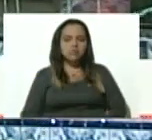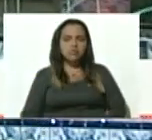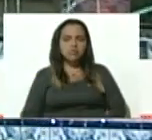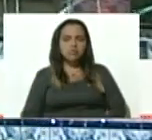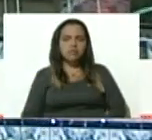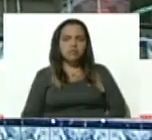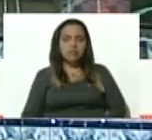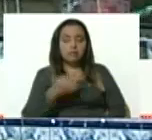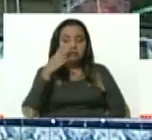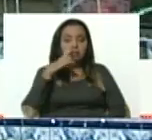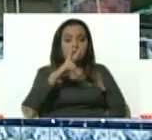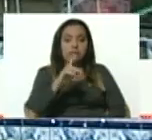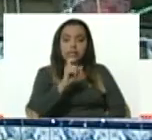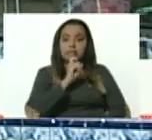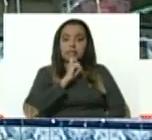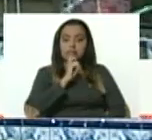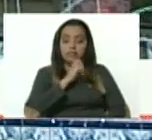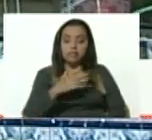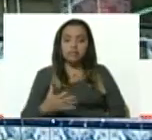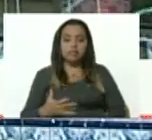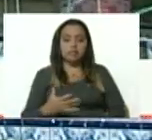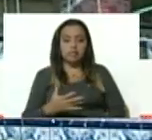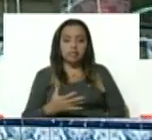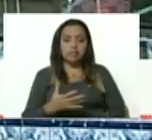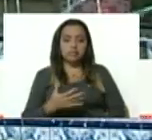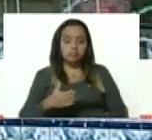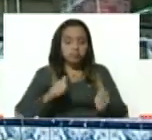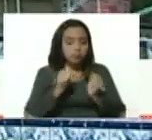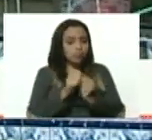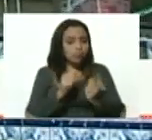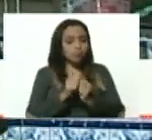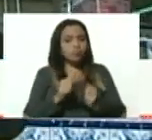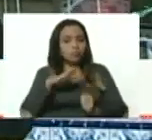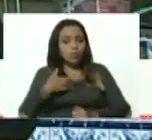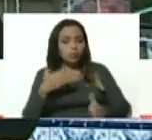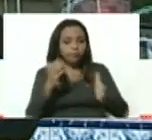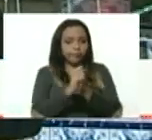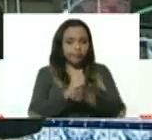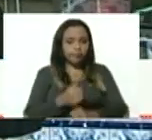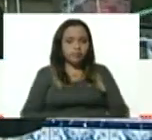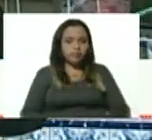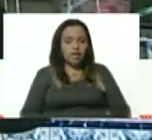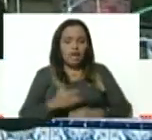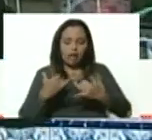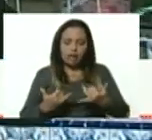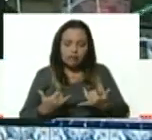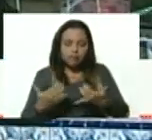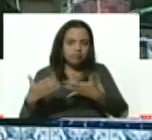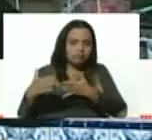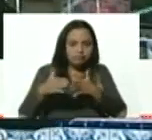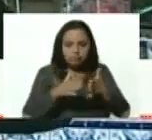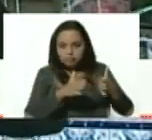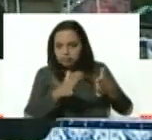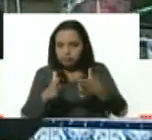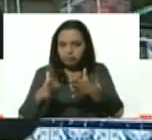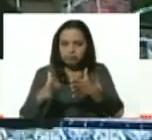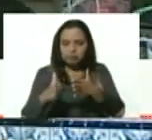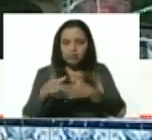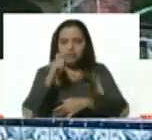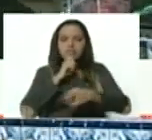se veía fuerte, pesada, dura. Y después de que nosotros nos ha tocado atravesar este